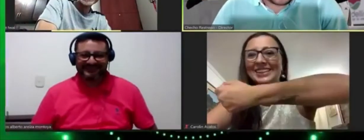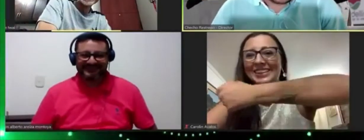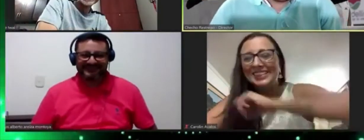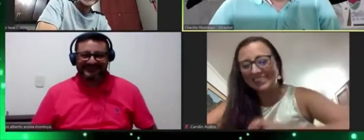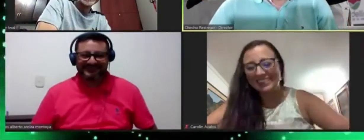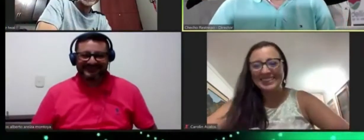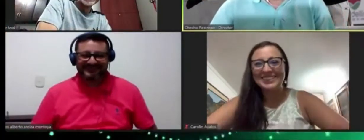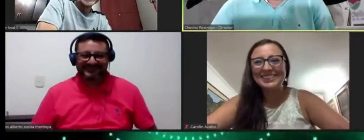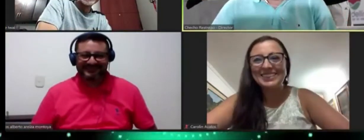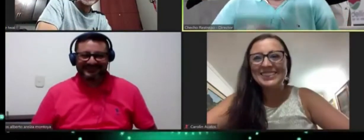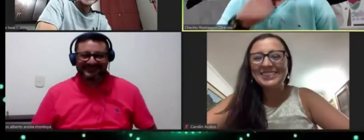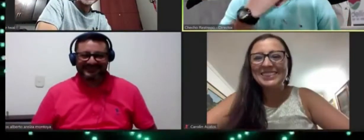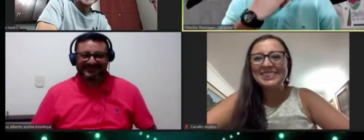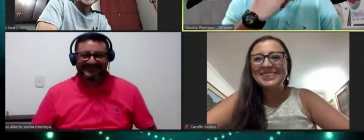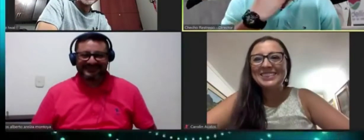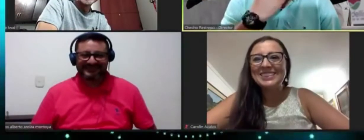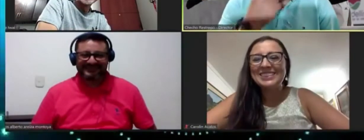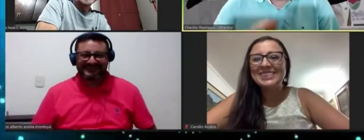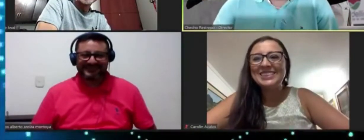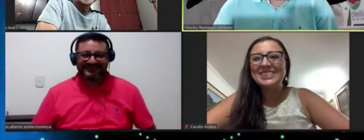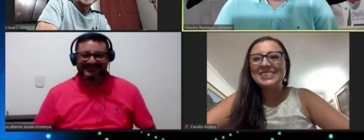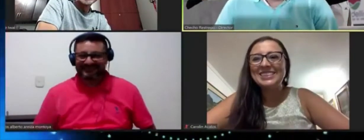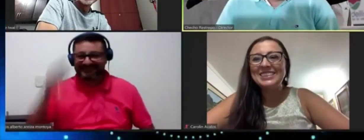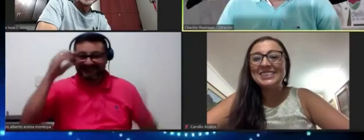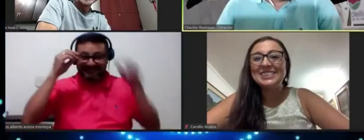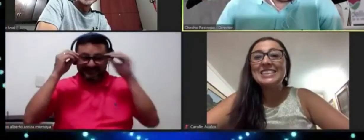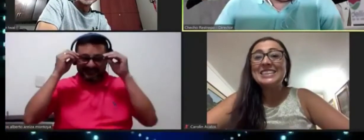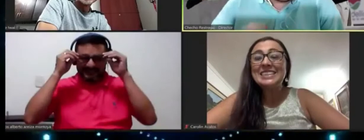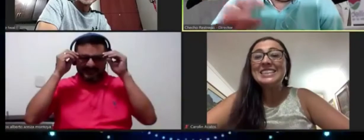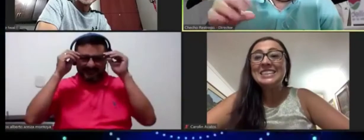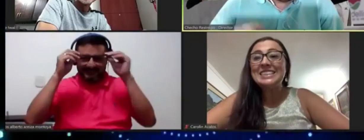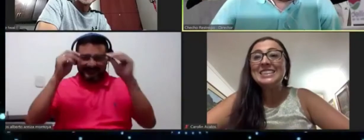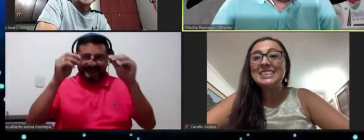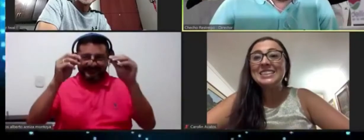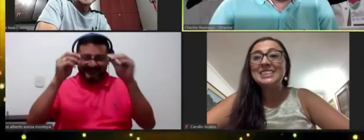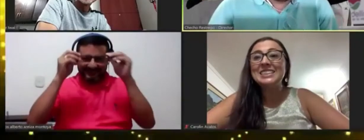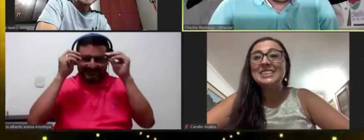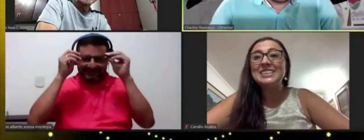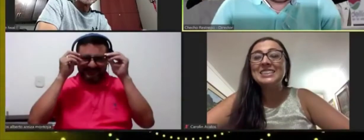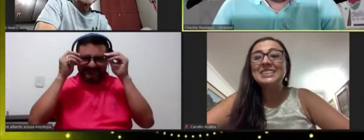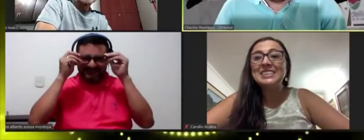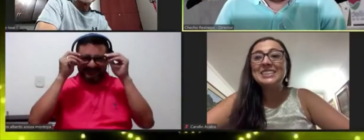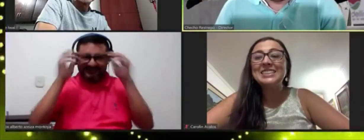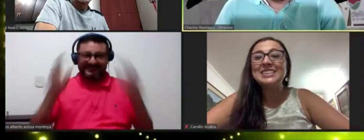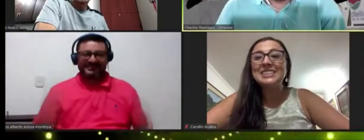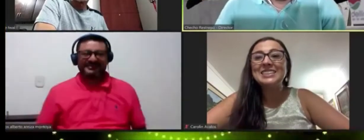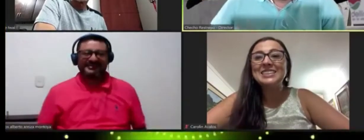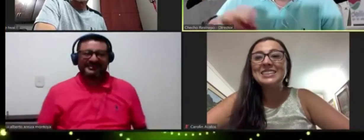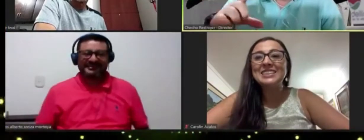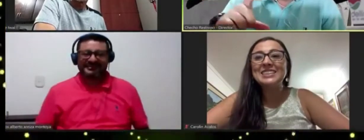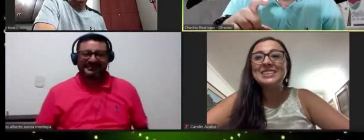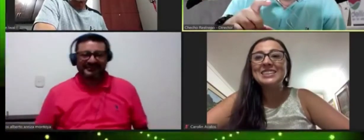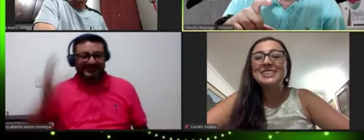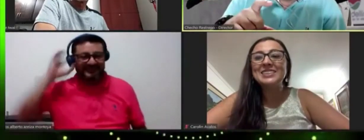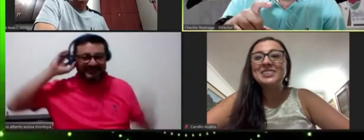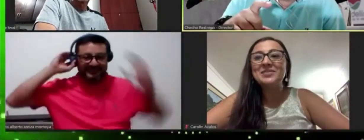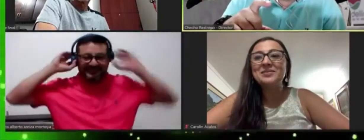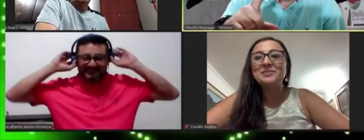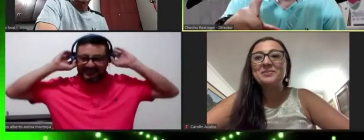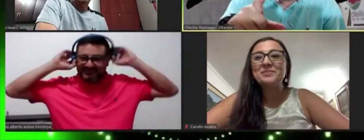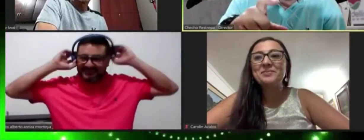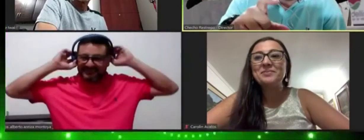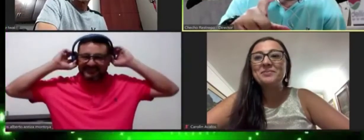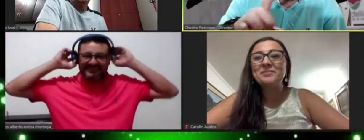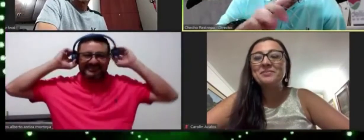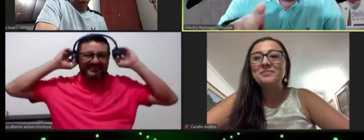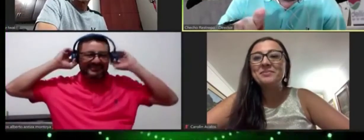Bueno, y de Ciclo Óptica, para los que usan los lentes al sol, también están ahí los teléfonos para que se vinculen. Yo quería